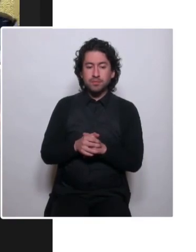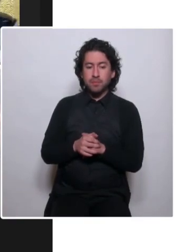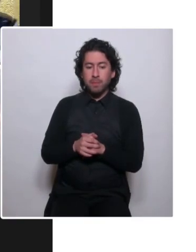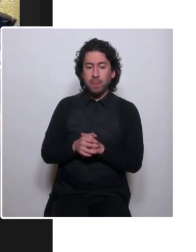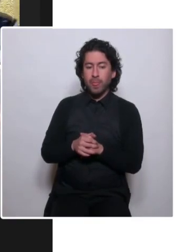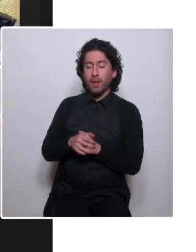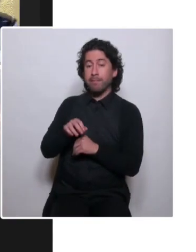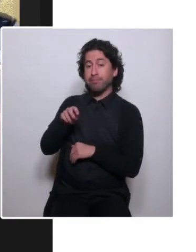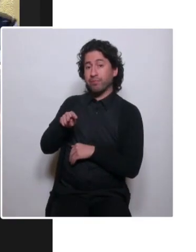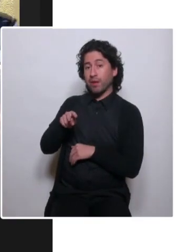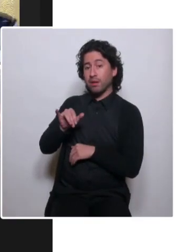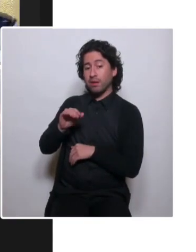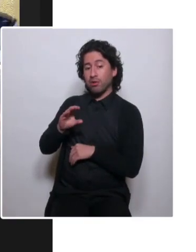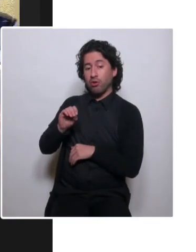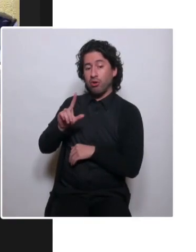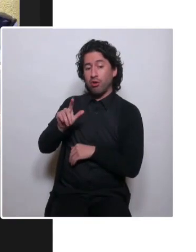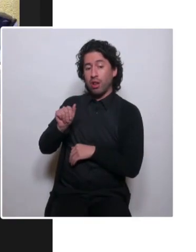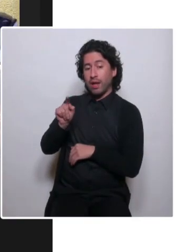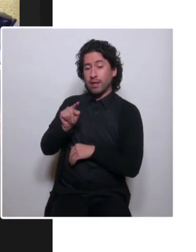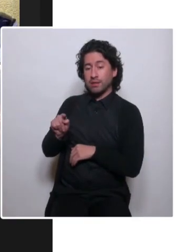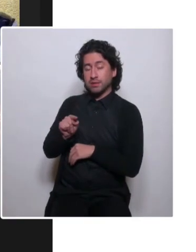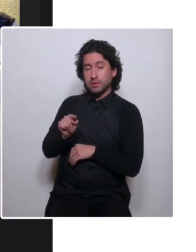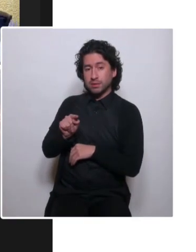Convencional Nicolás Núñez.